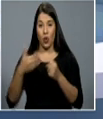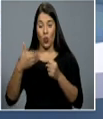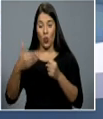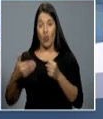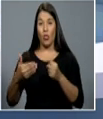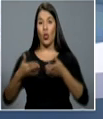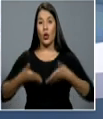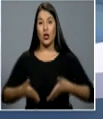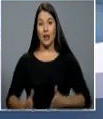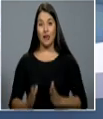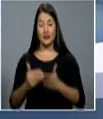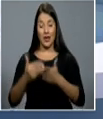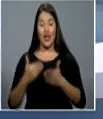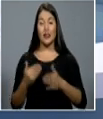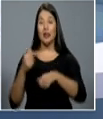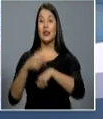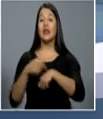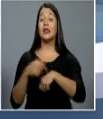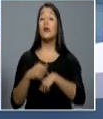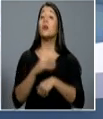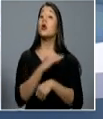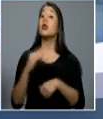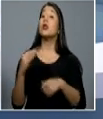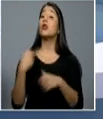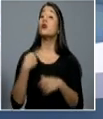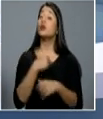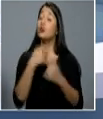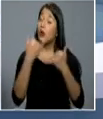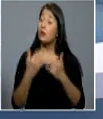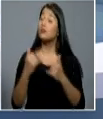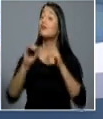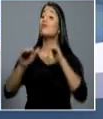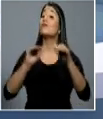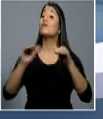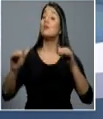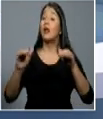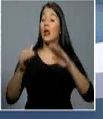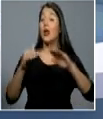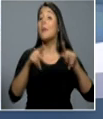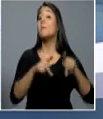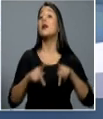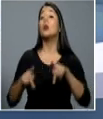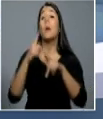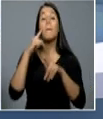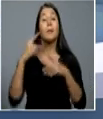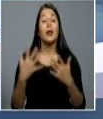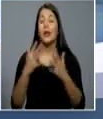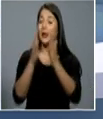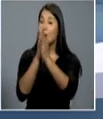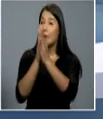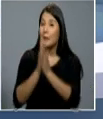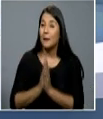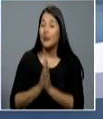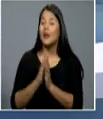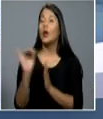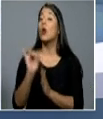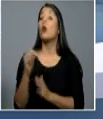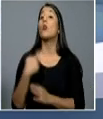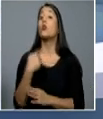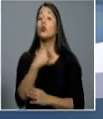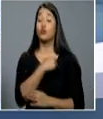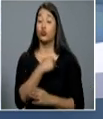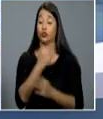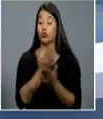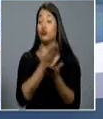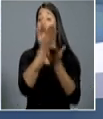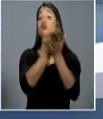del bebé, y fundamentalmente estamos haciendo un llamado a la ciudadanía para que se sumen a una petición que estamos